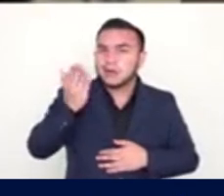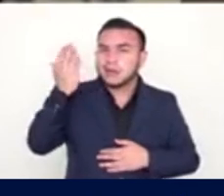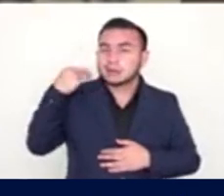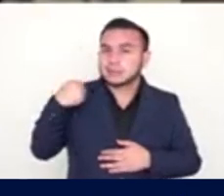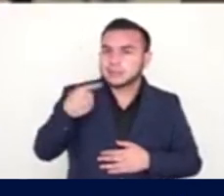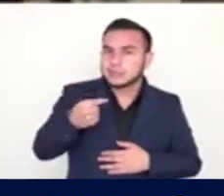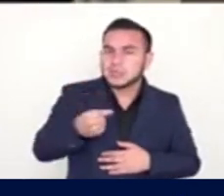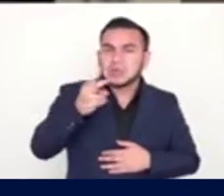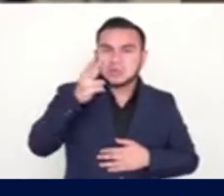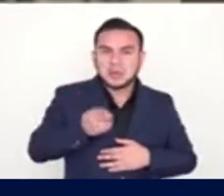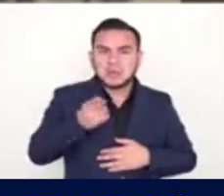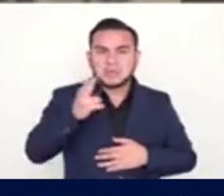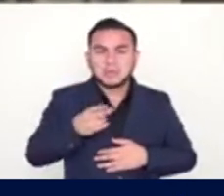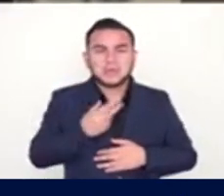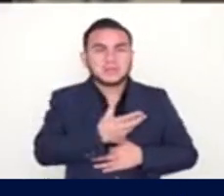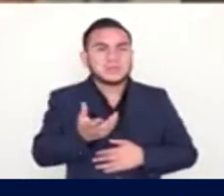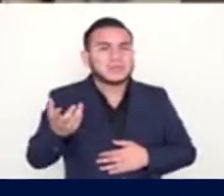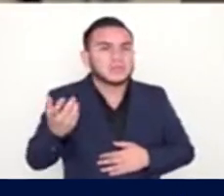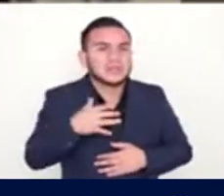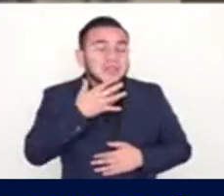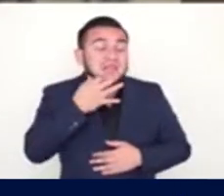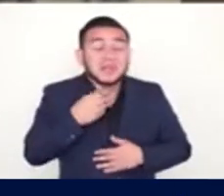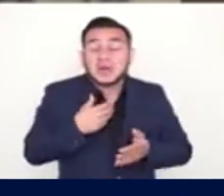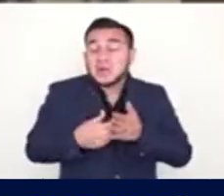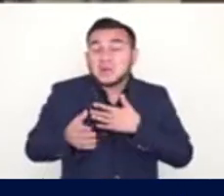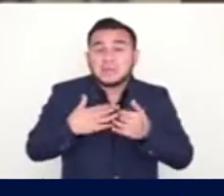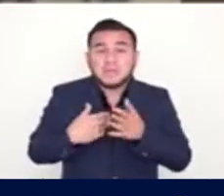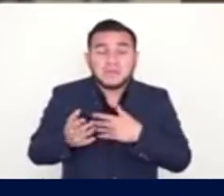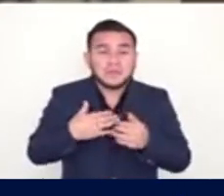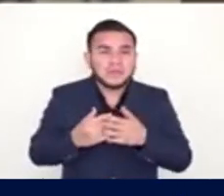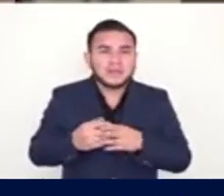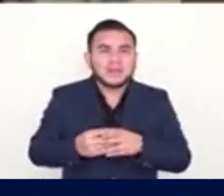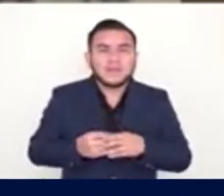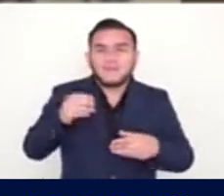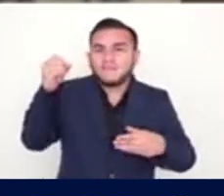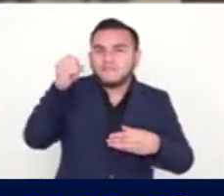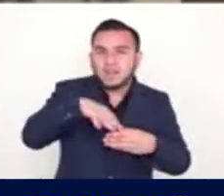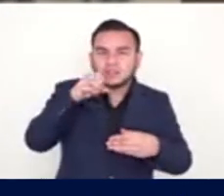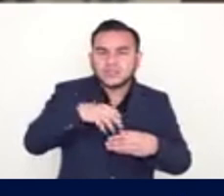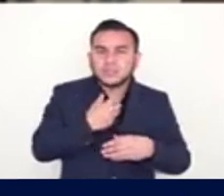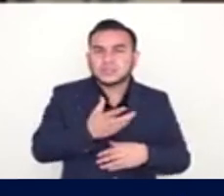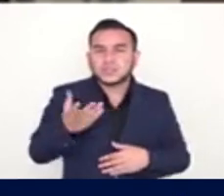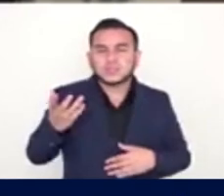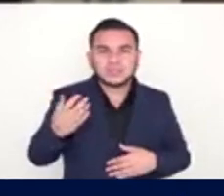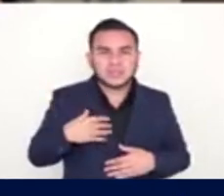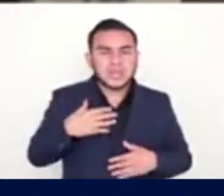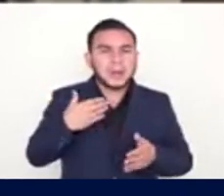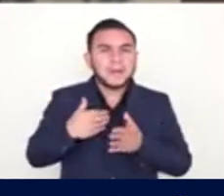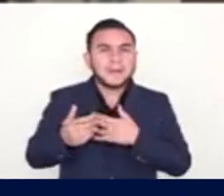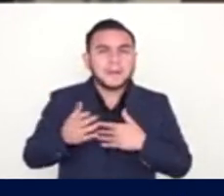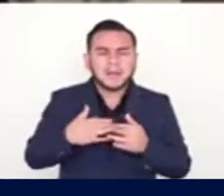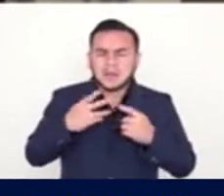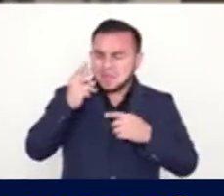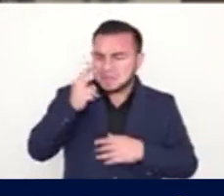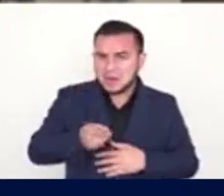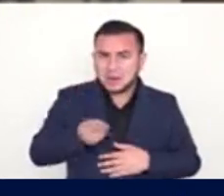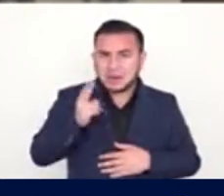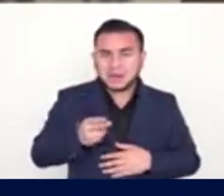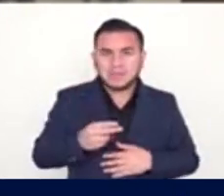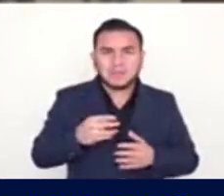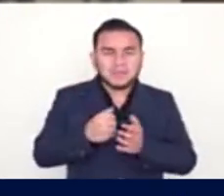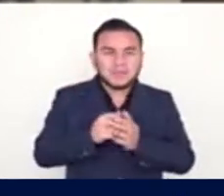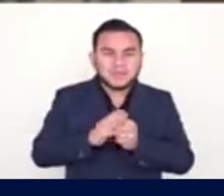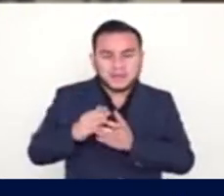Siempre se aventaron todos los venenos, todos los residuos químicos, toda la basura, todo lo que viene de las alcantarillas se sigue lanzando a nuestros